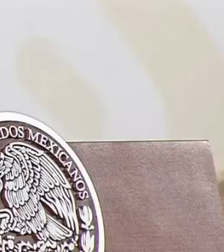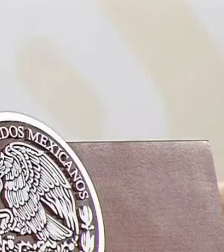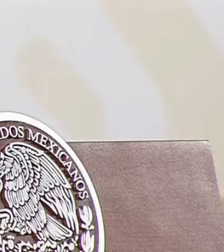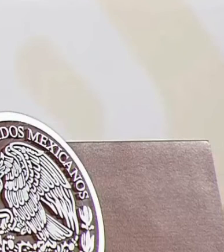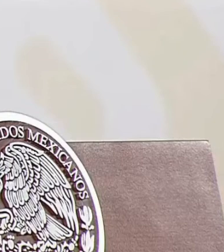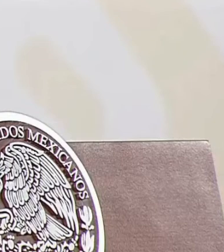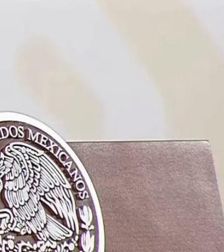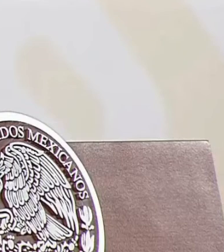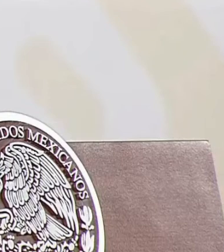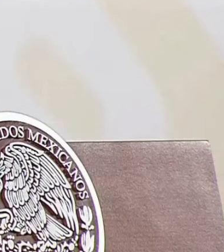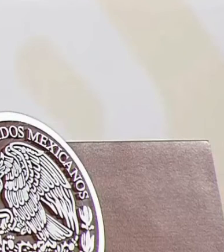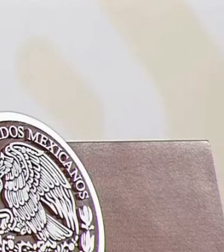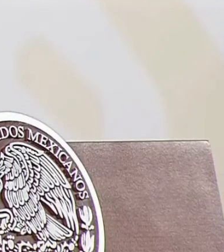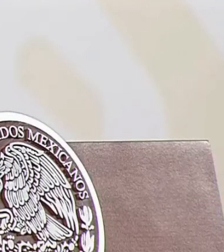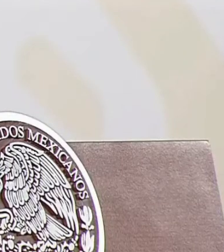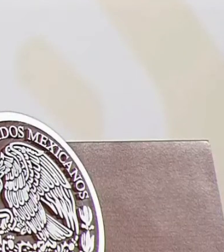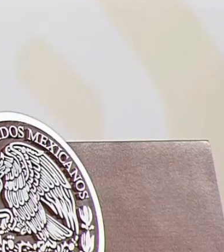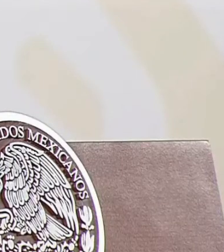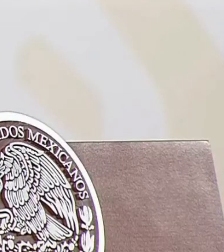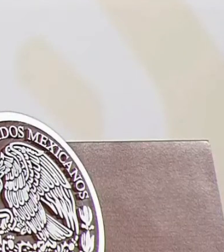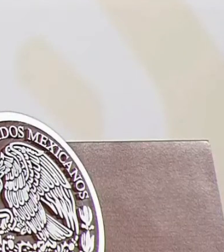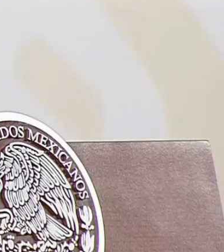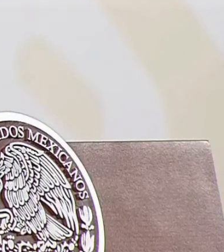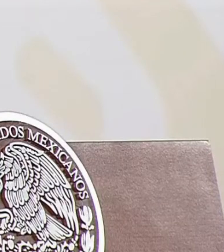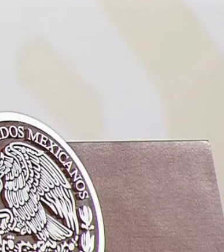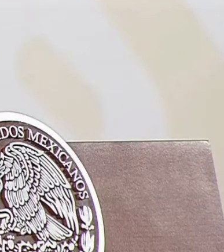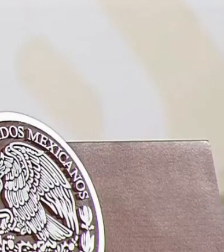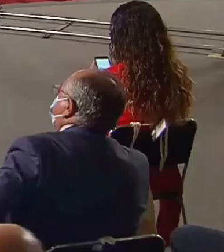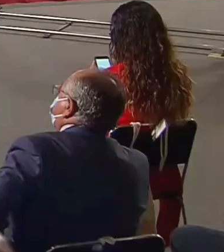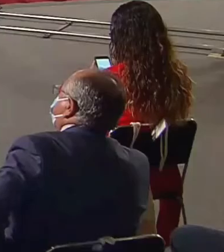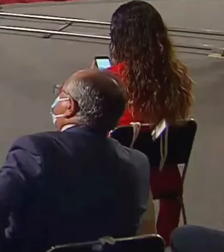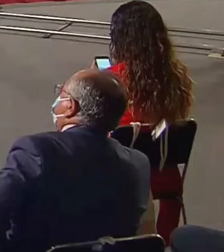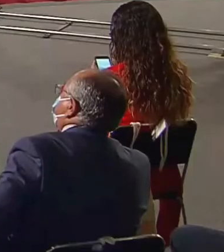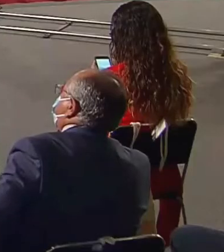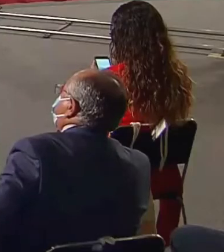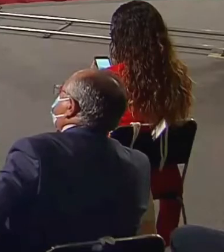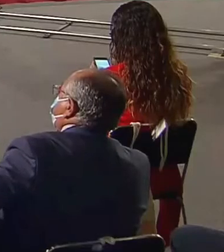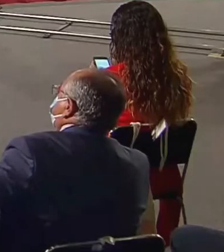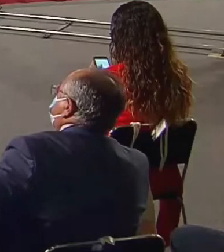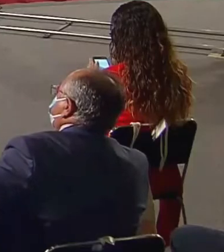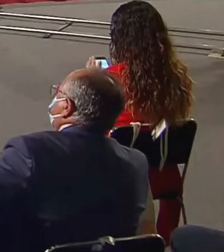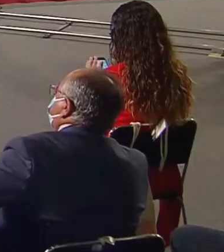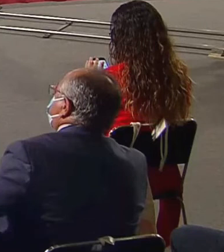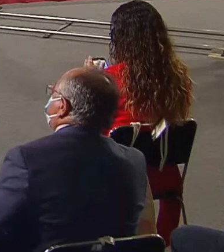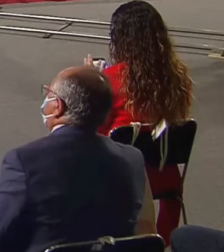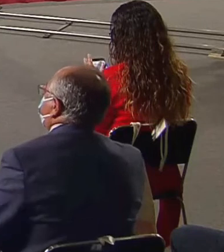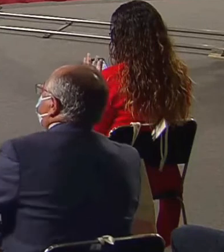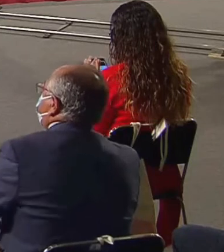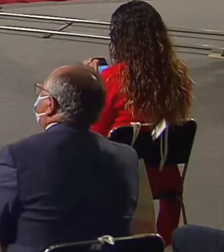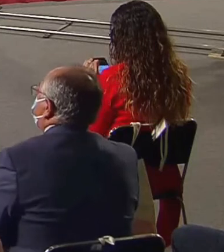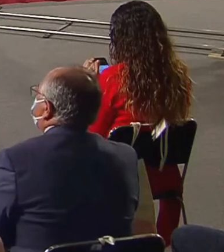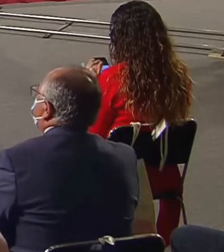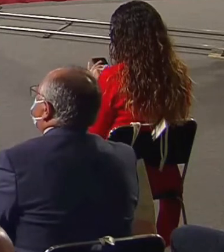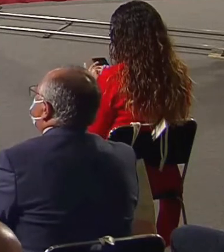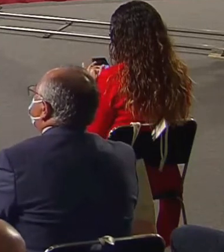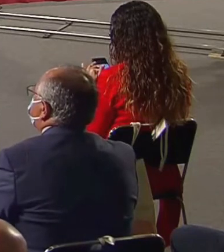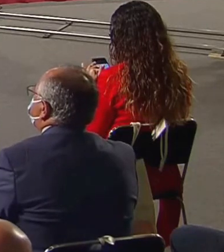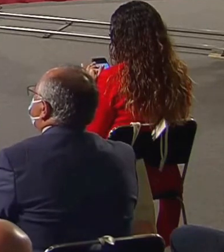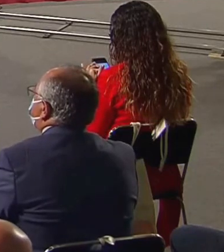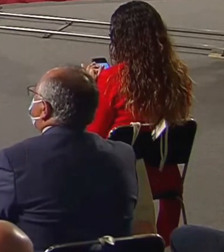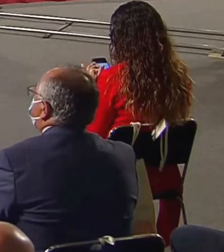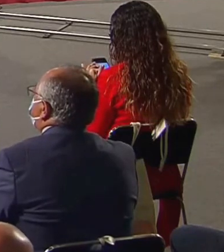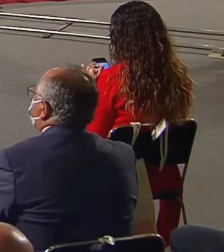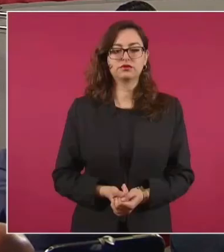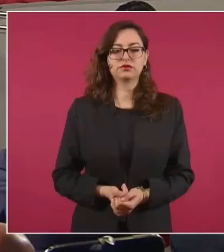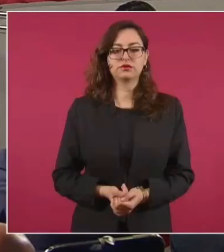96,88% de recetas surtidas la última semana. Y finalmente, los 2 nuevos estados donde acabamos de ingresar el